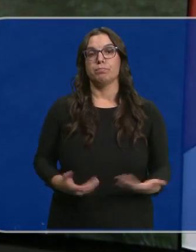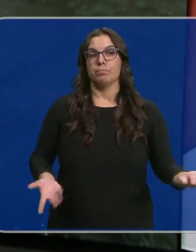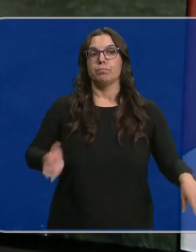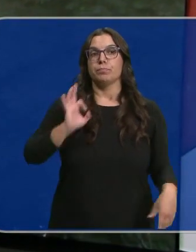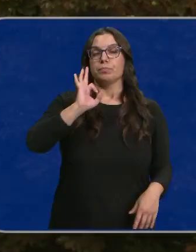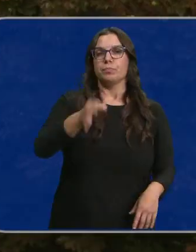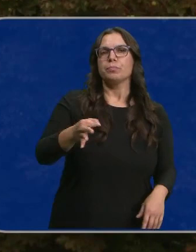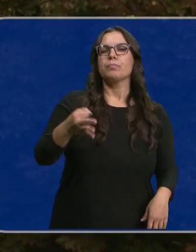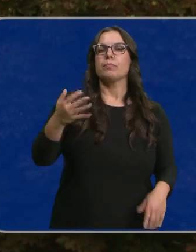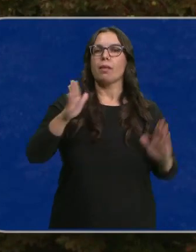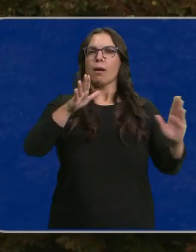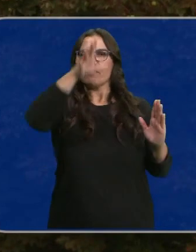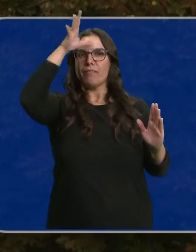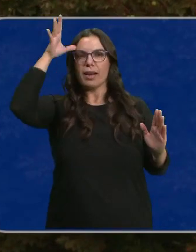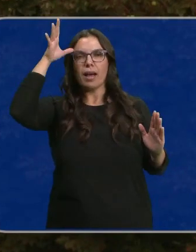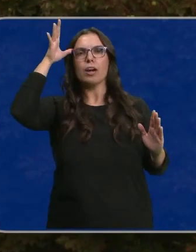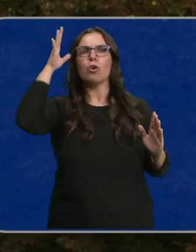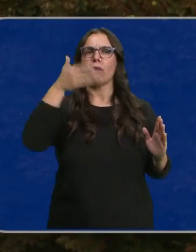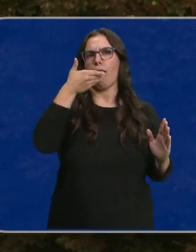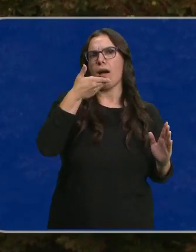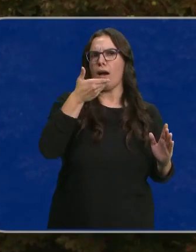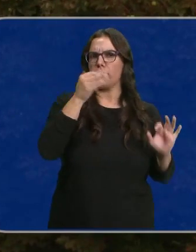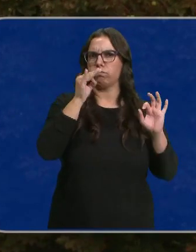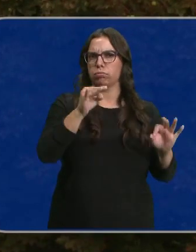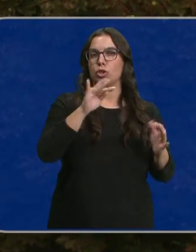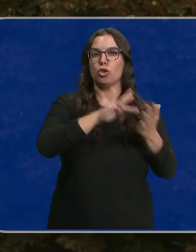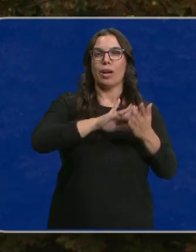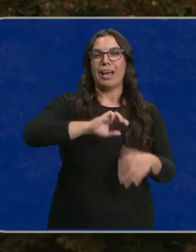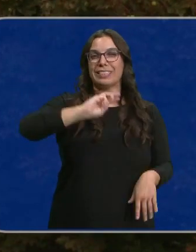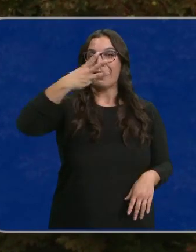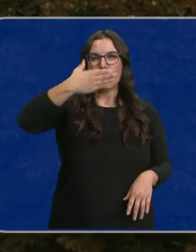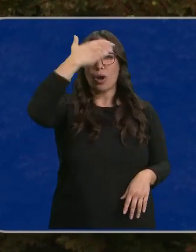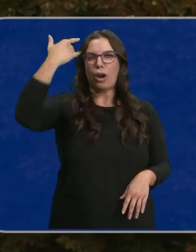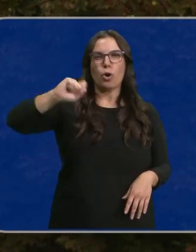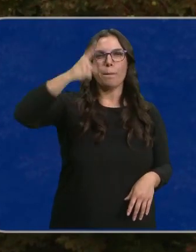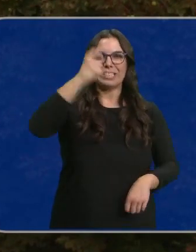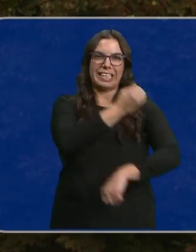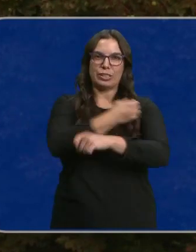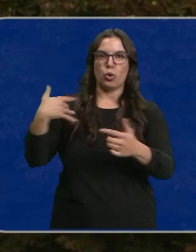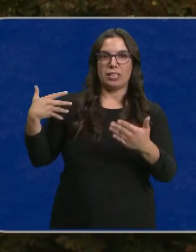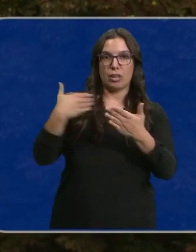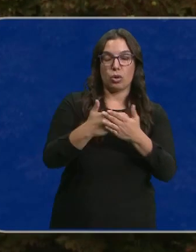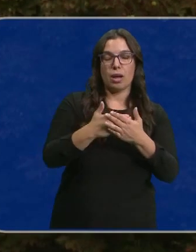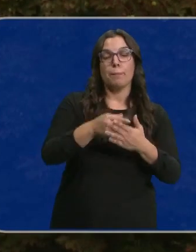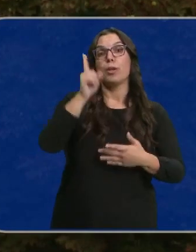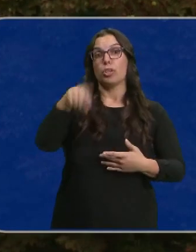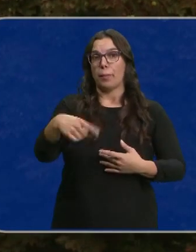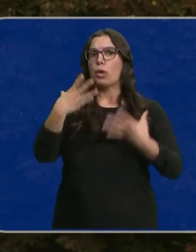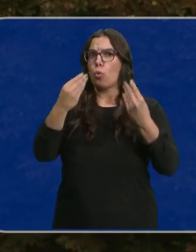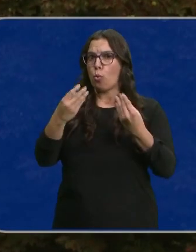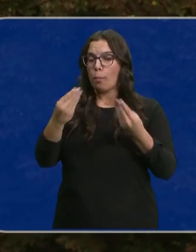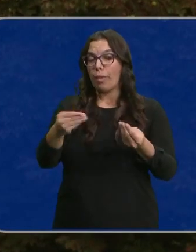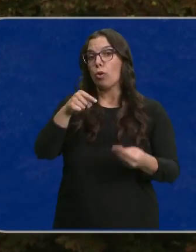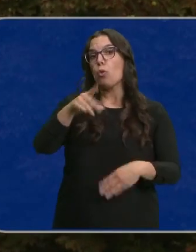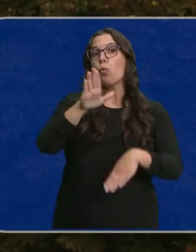Así es, atrás dejamos un verano meteorológico cálido, el tercero más caluroso desde que se tienen registros, pero también húmedo, y en esto